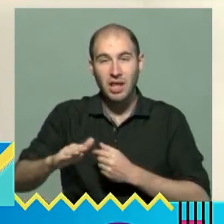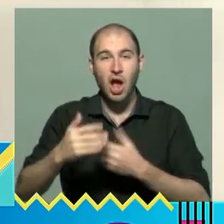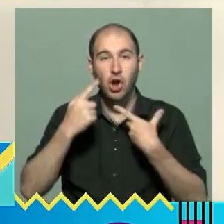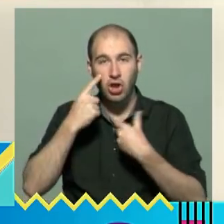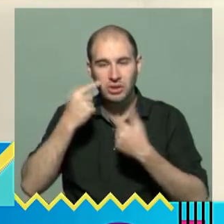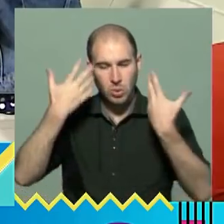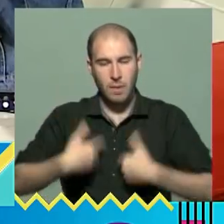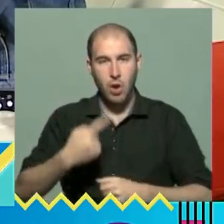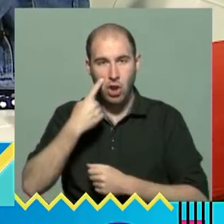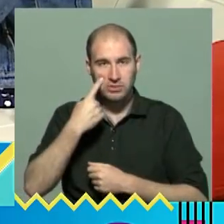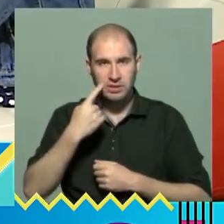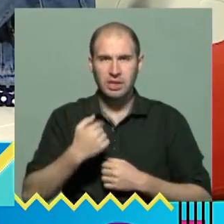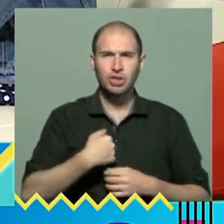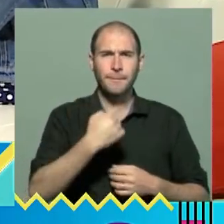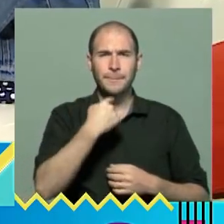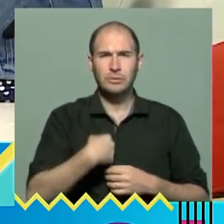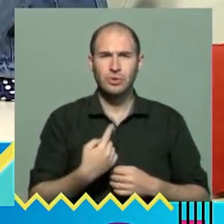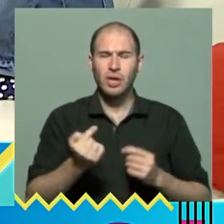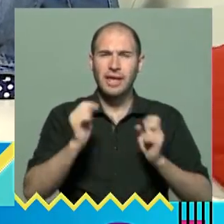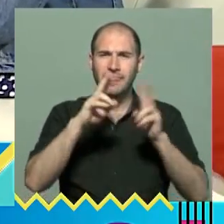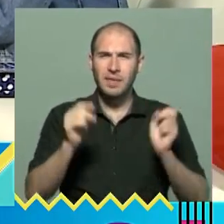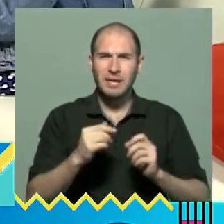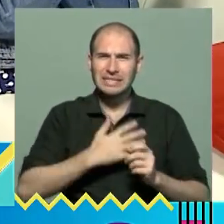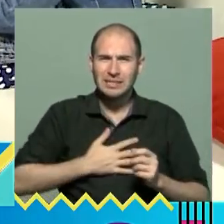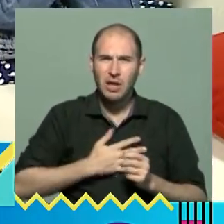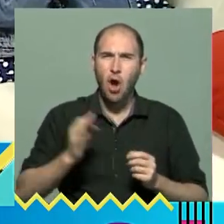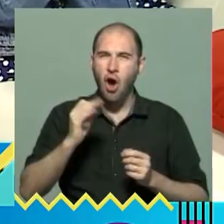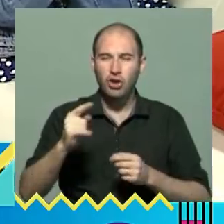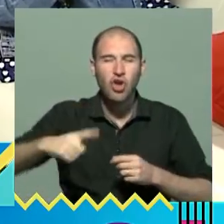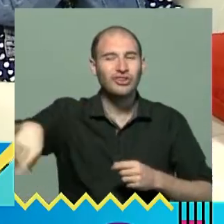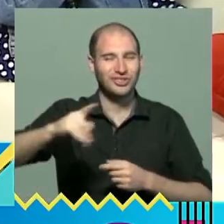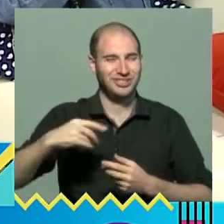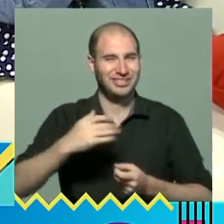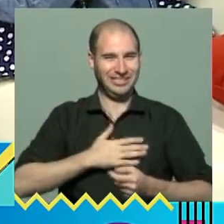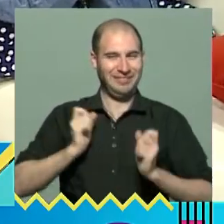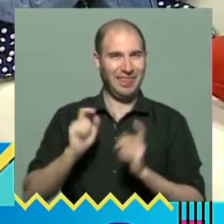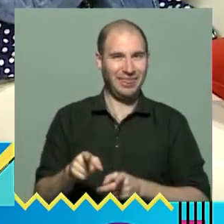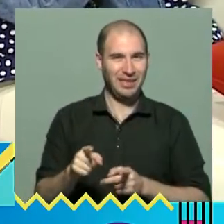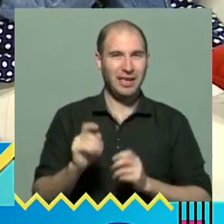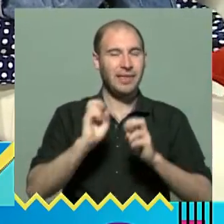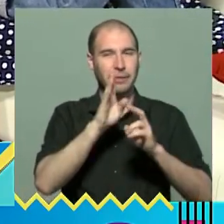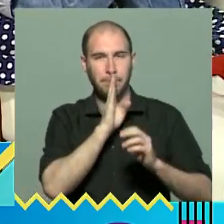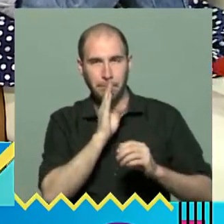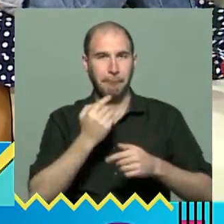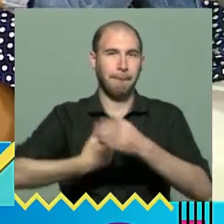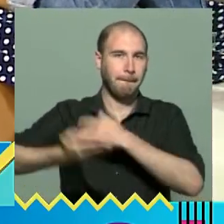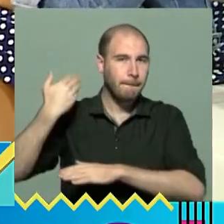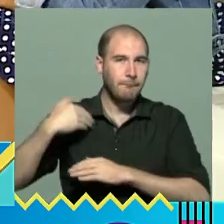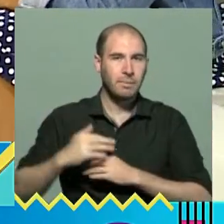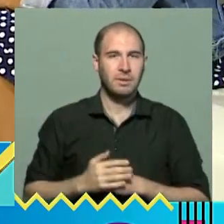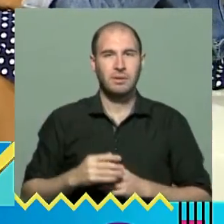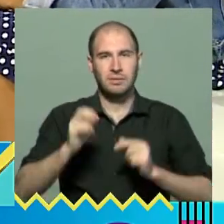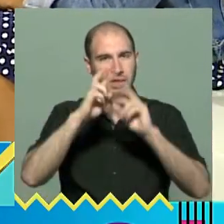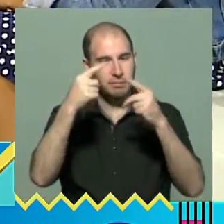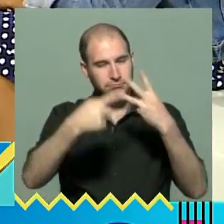conozcan su cuerpo. Yo me pregunto, ¿la temática es muy sensible o la hemos vuelto sensible? Con los tabús, históricamente, con un montón